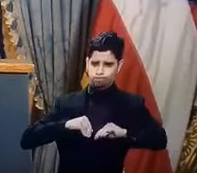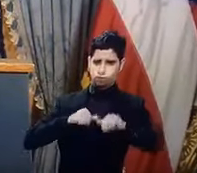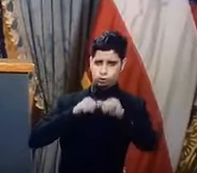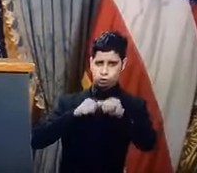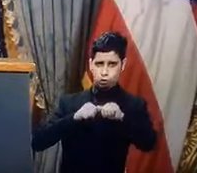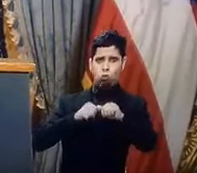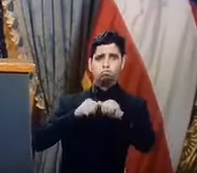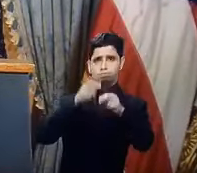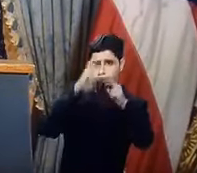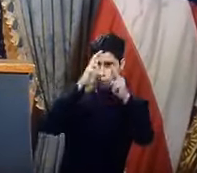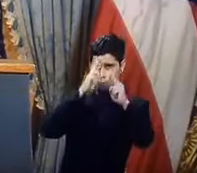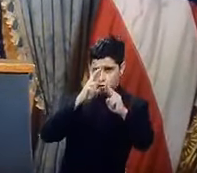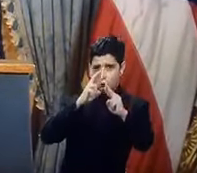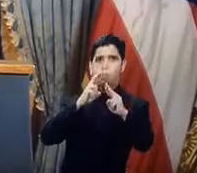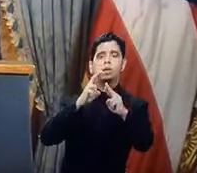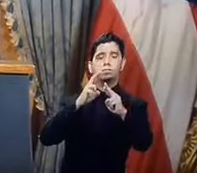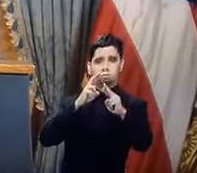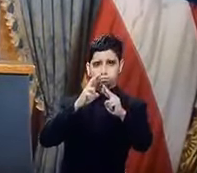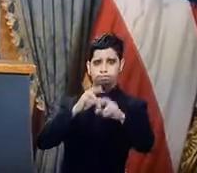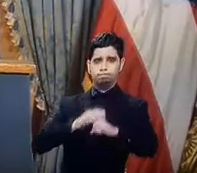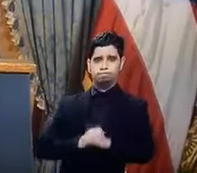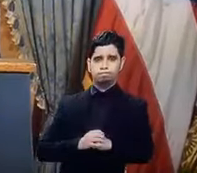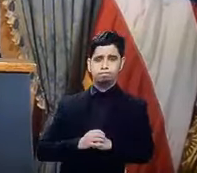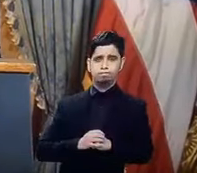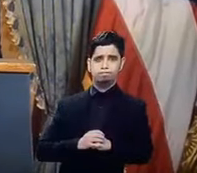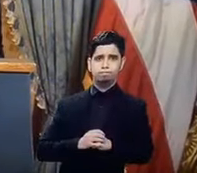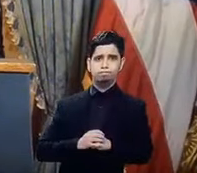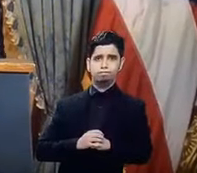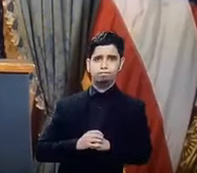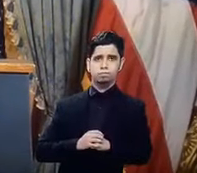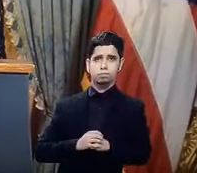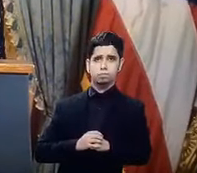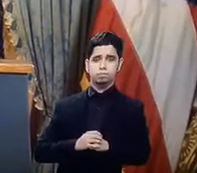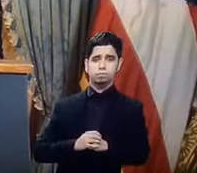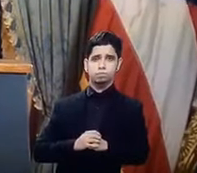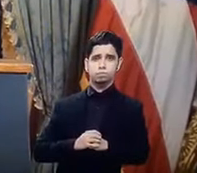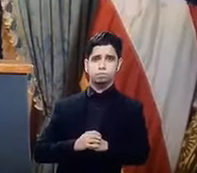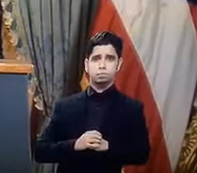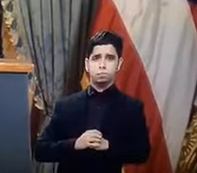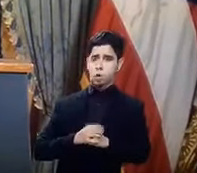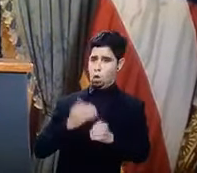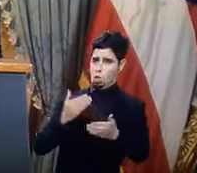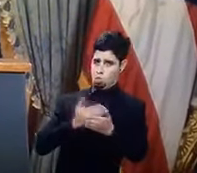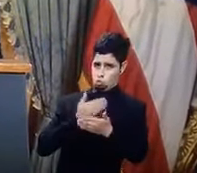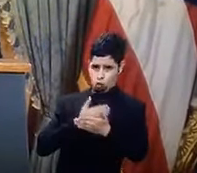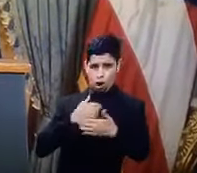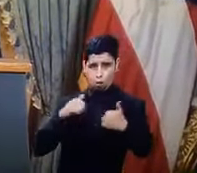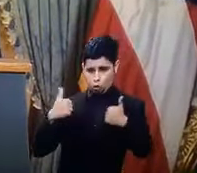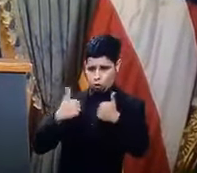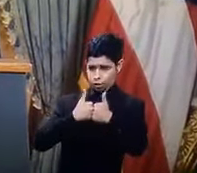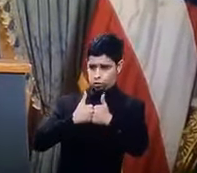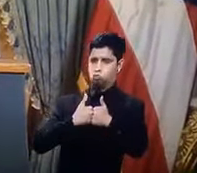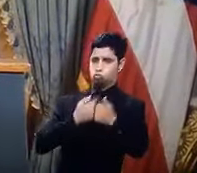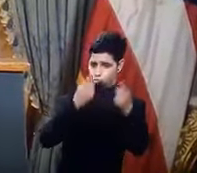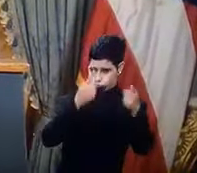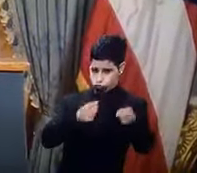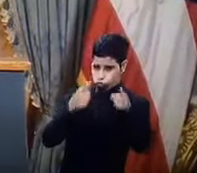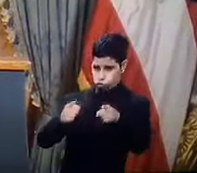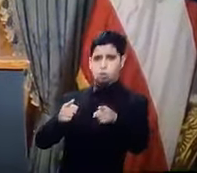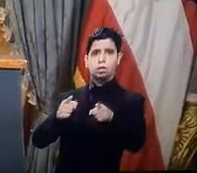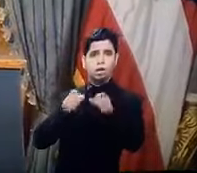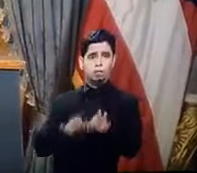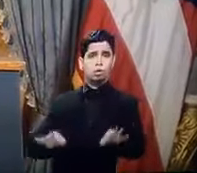responsabilidad y conciencia social. Estamos ante nuevos retos que nos exigen un compromiso inquebrantable de gobernar